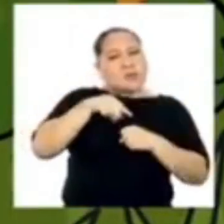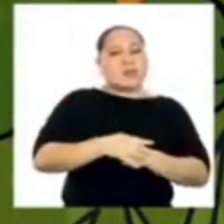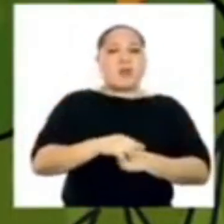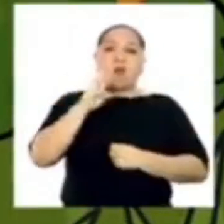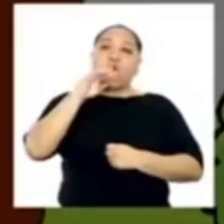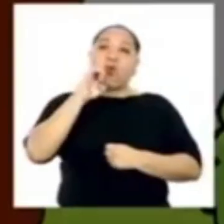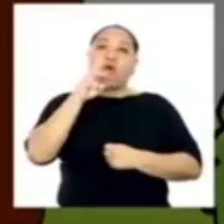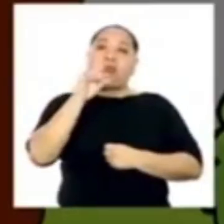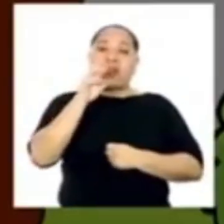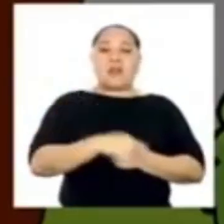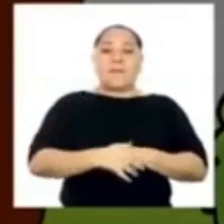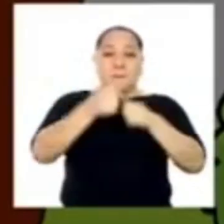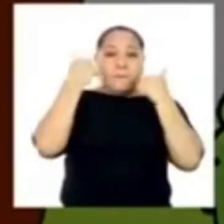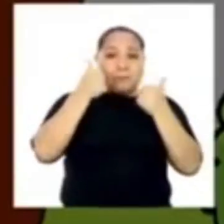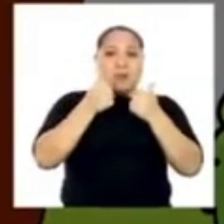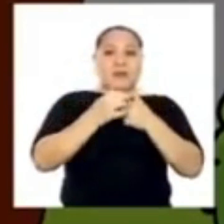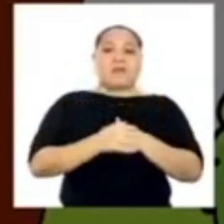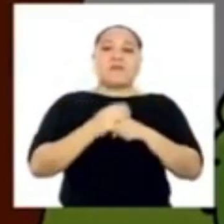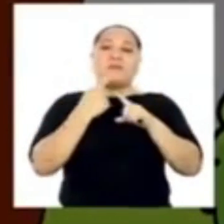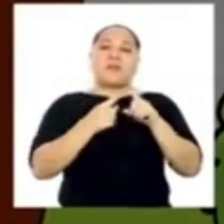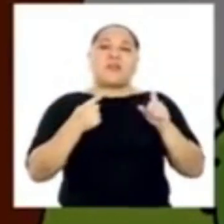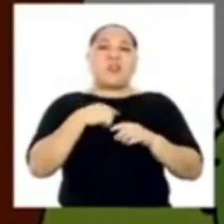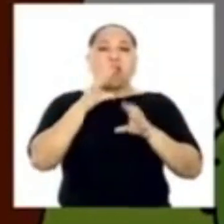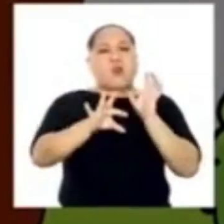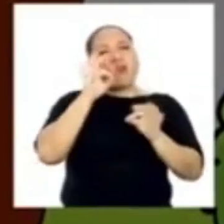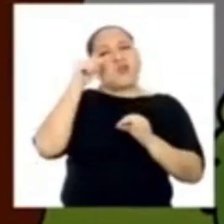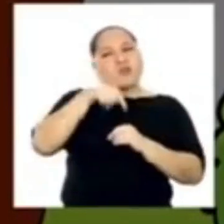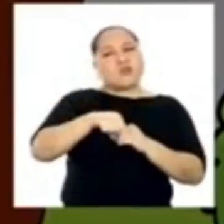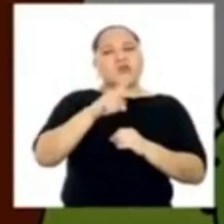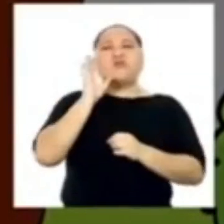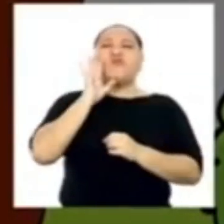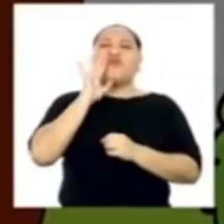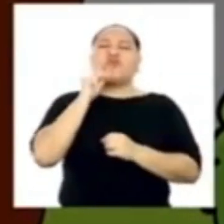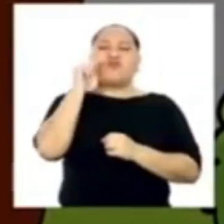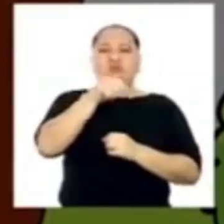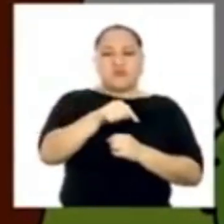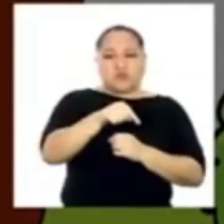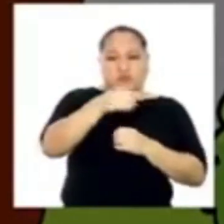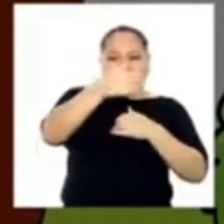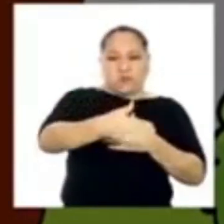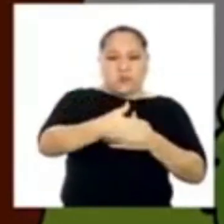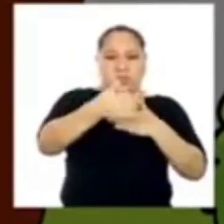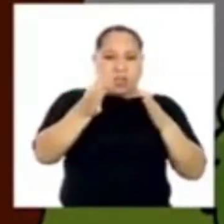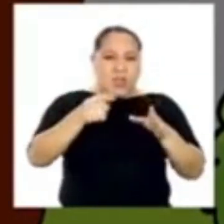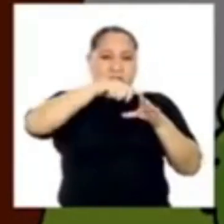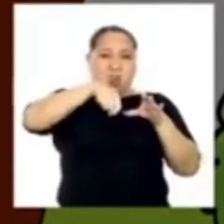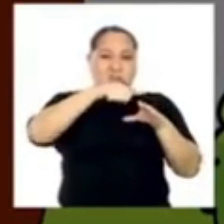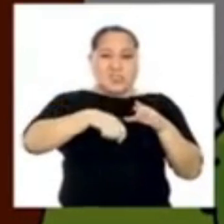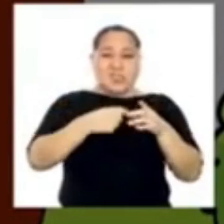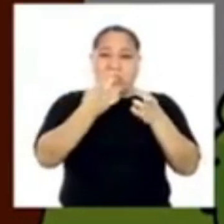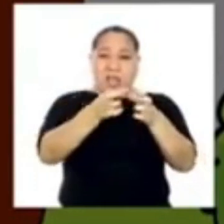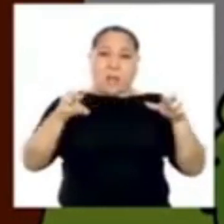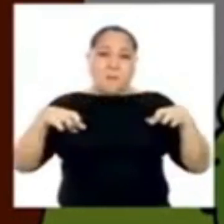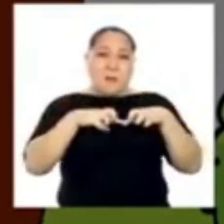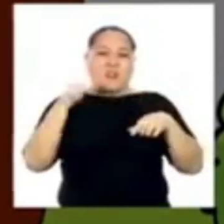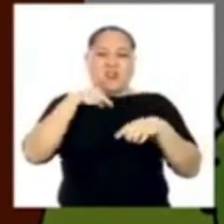en la investigación? ¡Wilder! Bien, pero encontramos que en el tacho de la cocina y del patio